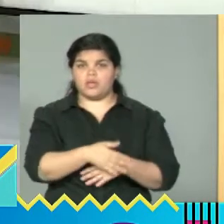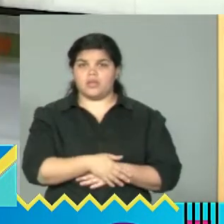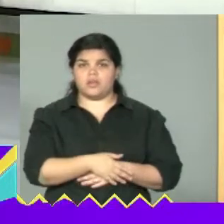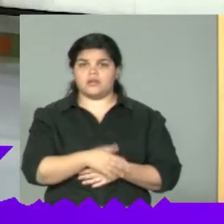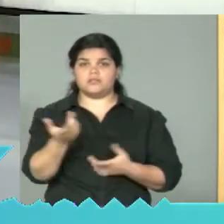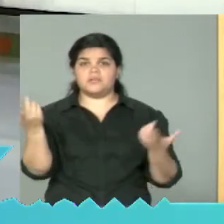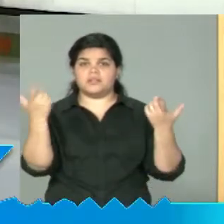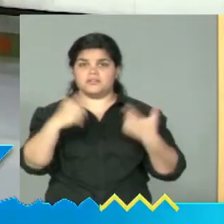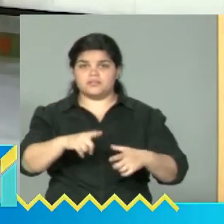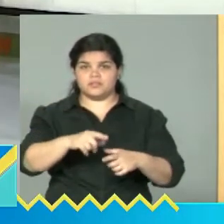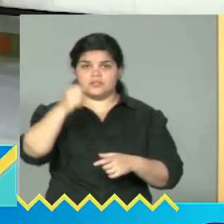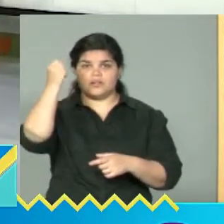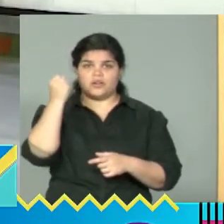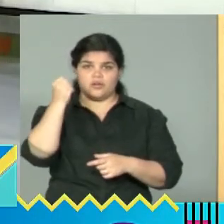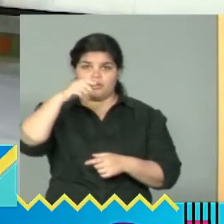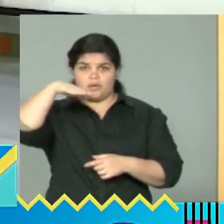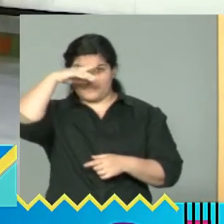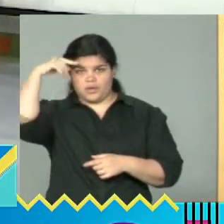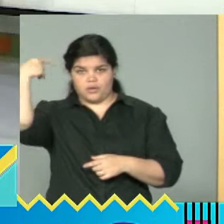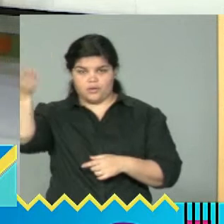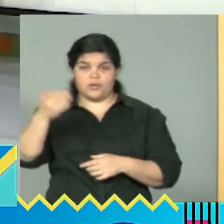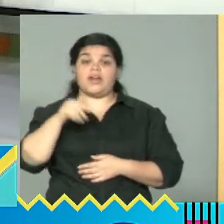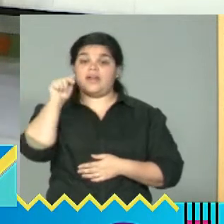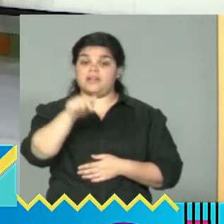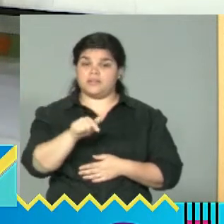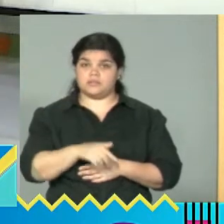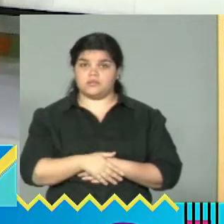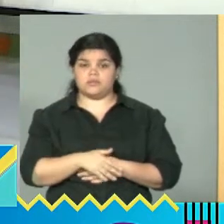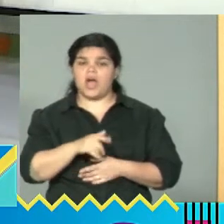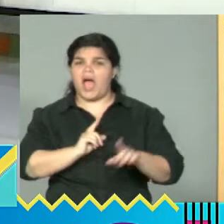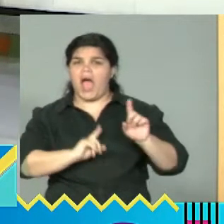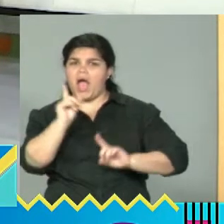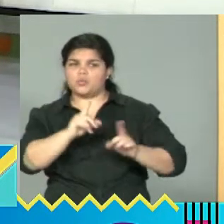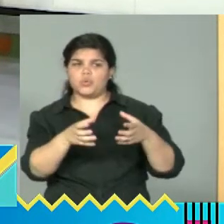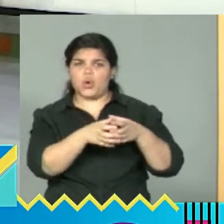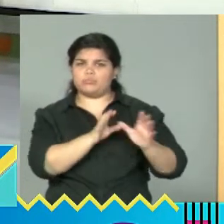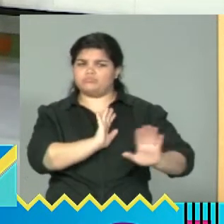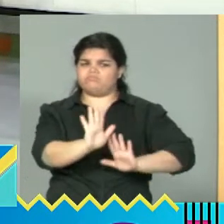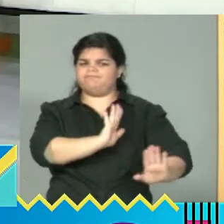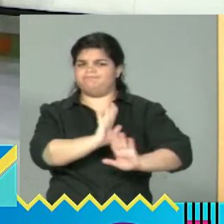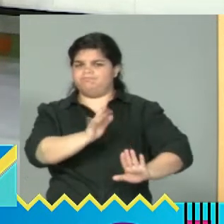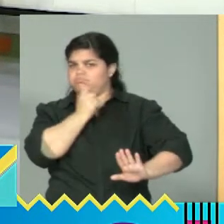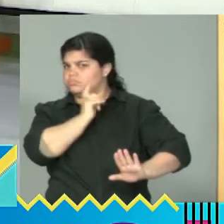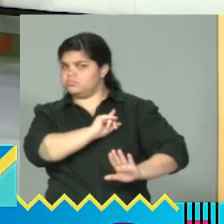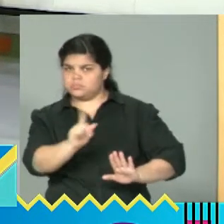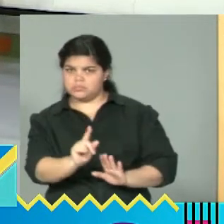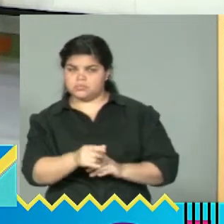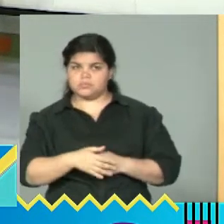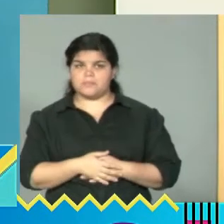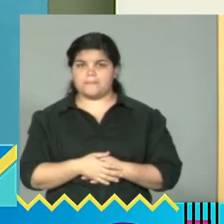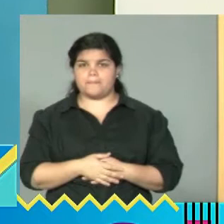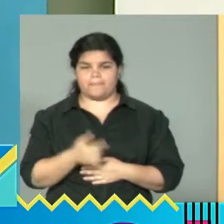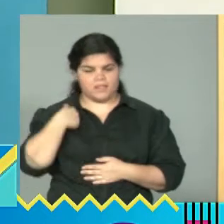Internacional, como decíamos recién, está generando resistencia en muchos sectores. Van a haber,